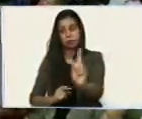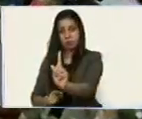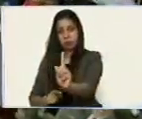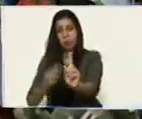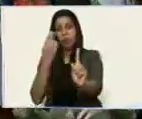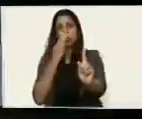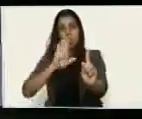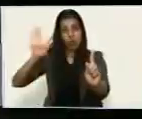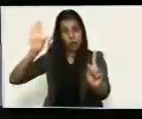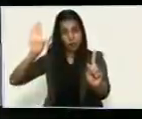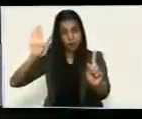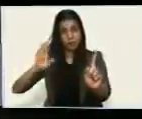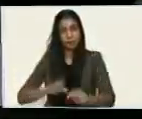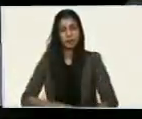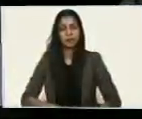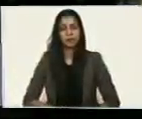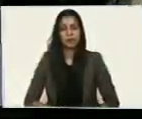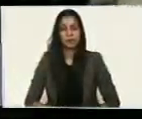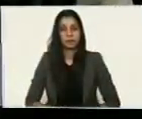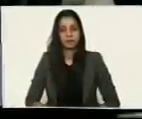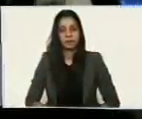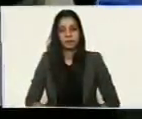juramentación.